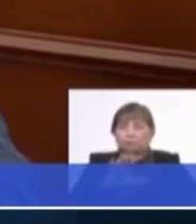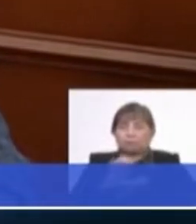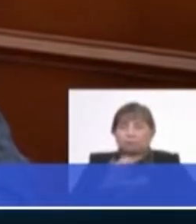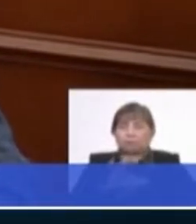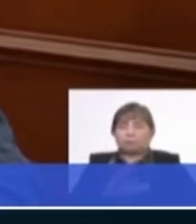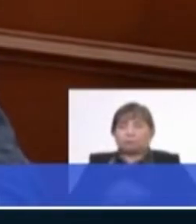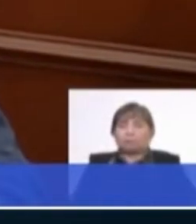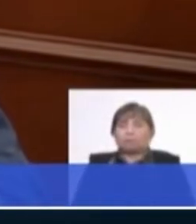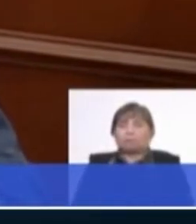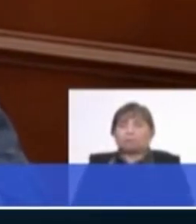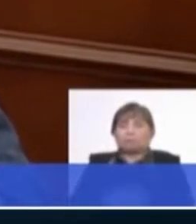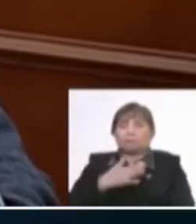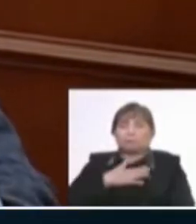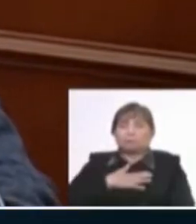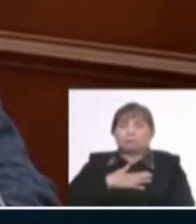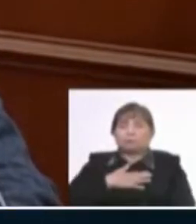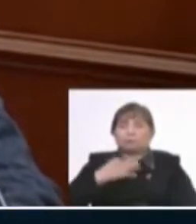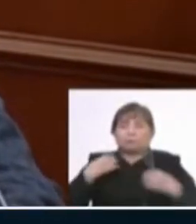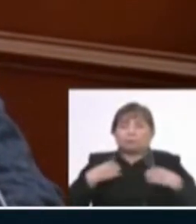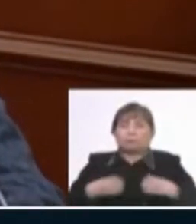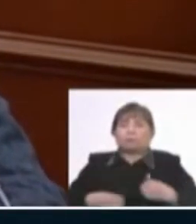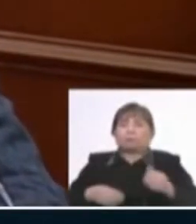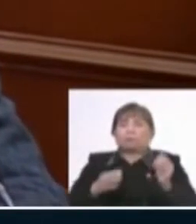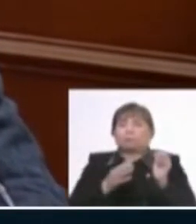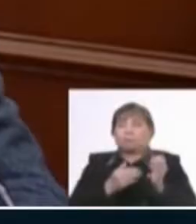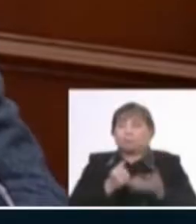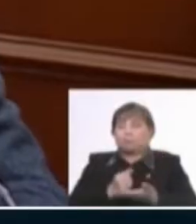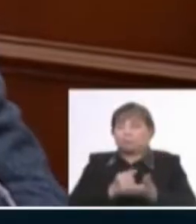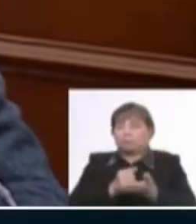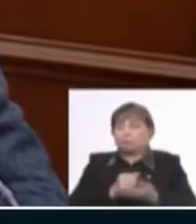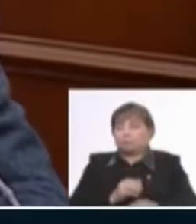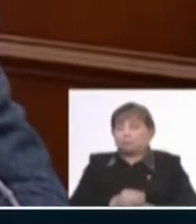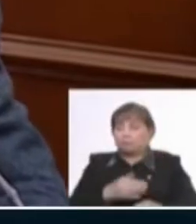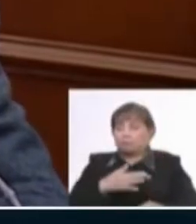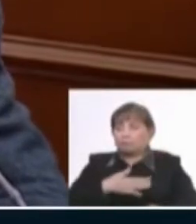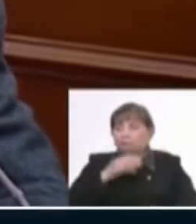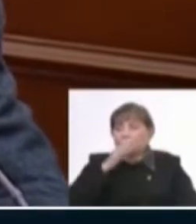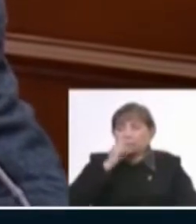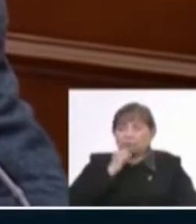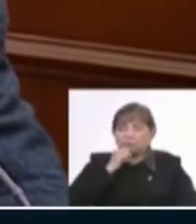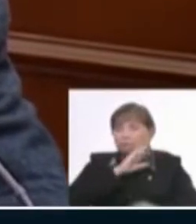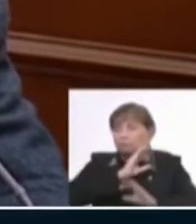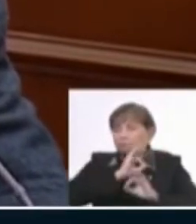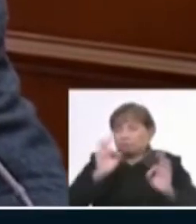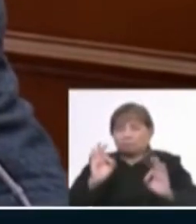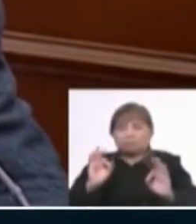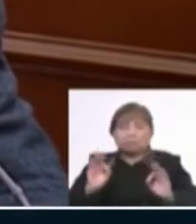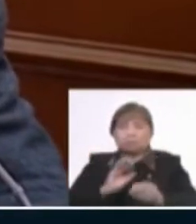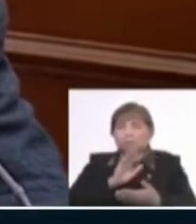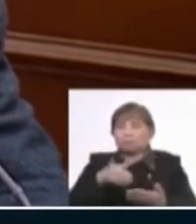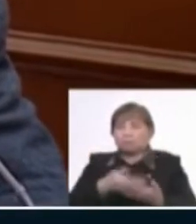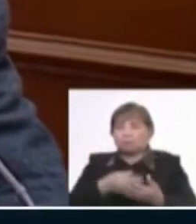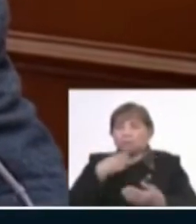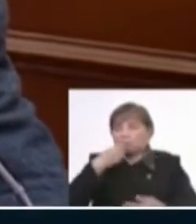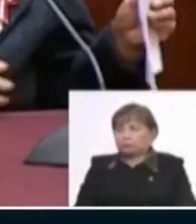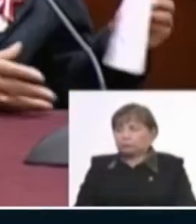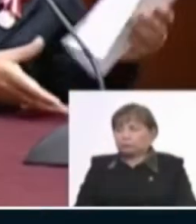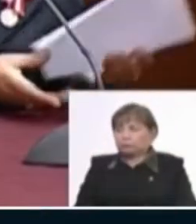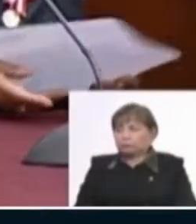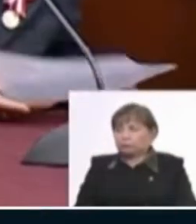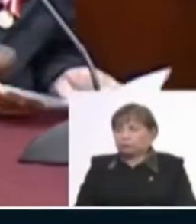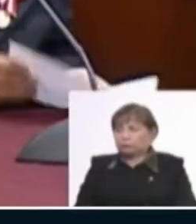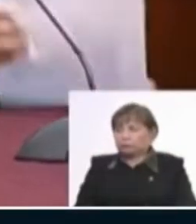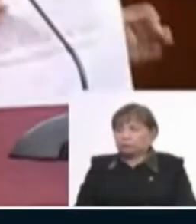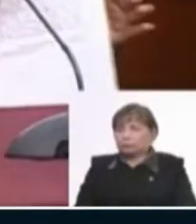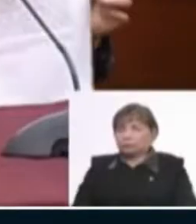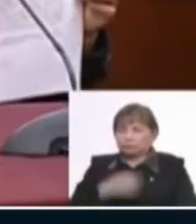Morales estuvo poco tiempo en México y se regresó a hacer sus actividades políticas normales a Bolivia,